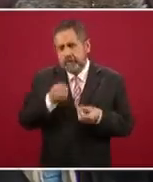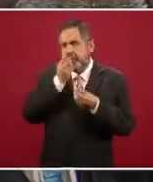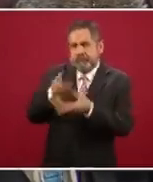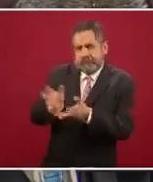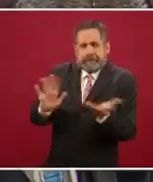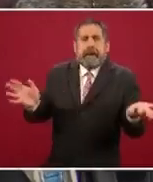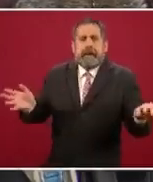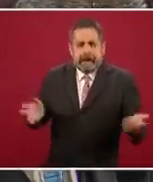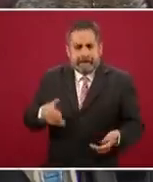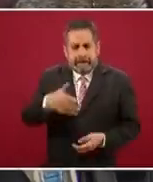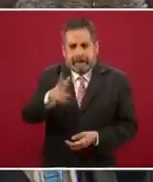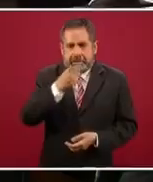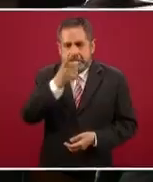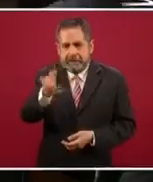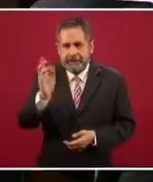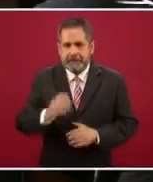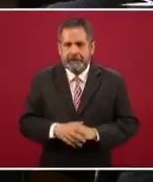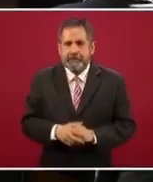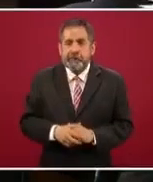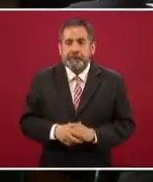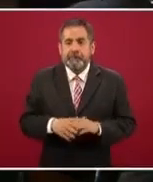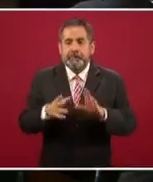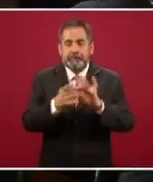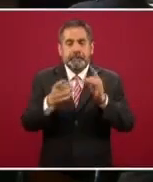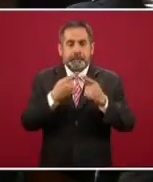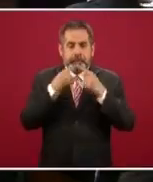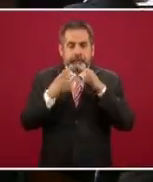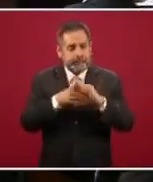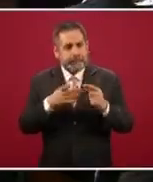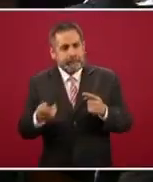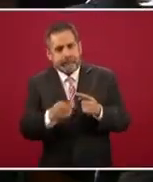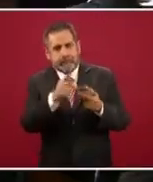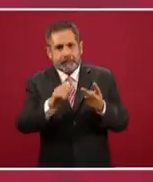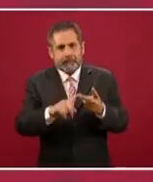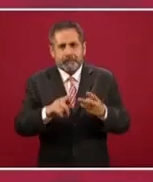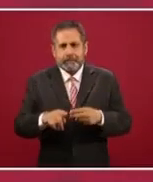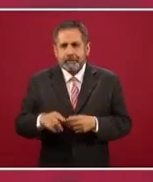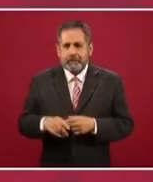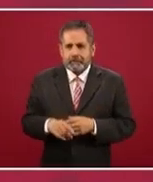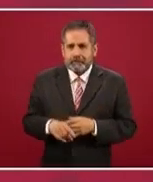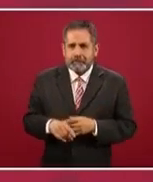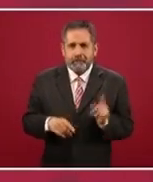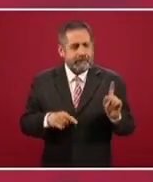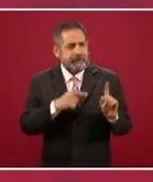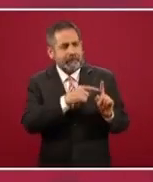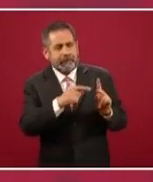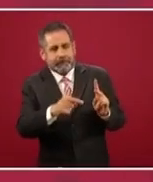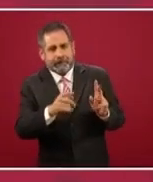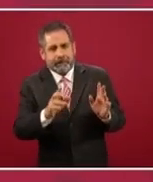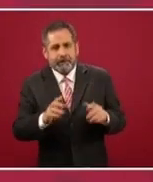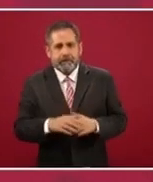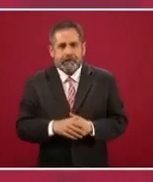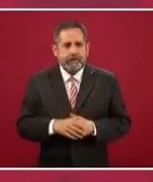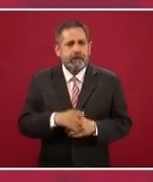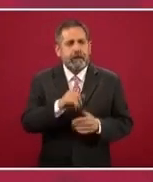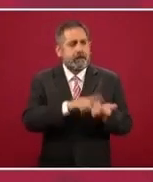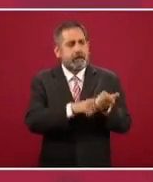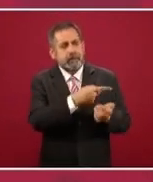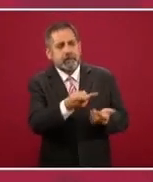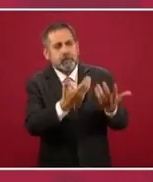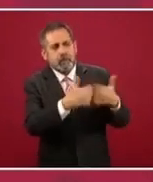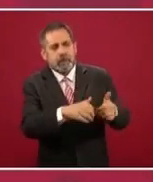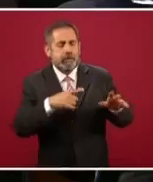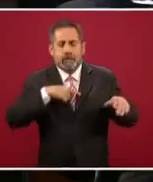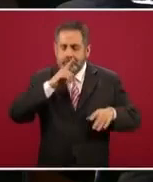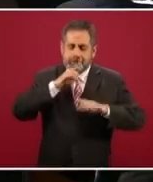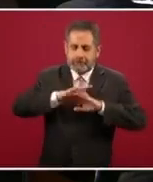sea, no tiznar, como dice, no manchar, no tiznar. Pero a su pregunta, pues… ¿Cómo se son ellos, el chavo? Y por ahí dicen que hasta cuñados, pero mejor